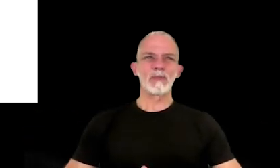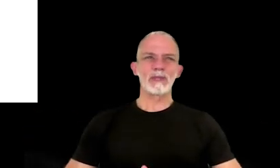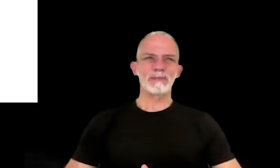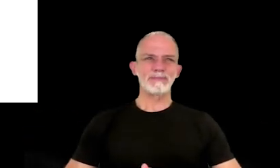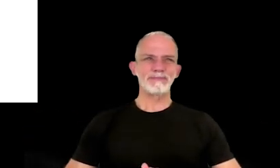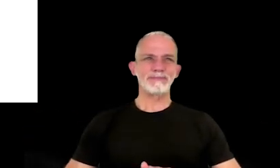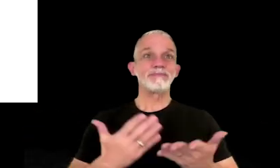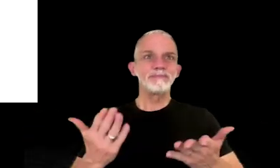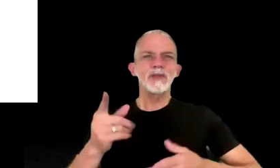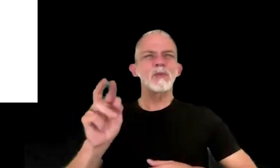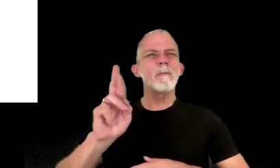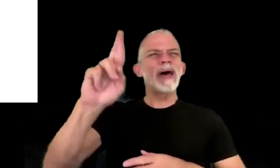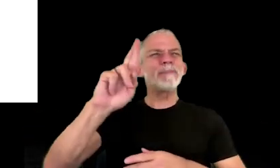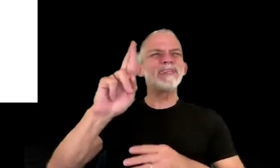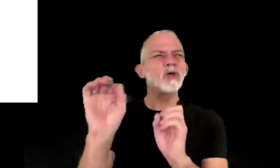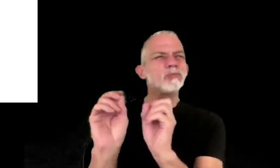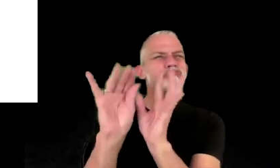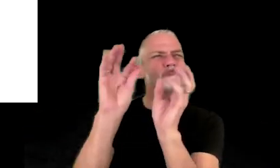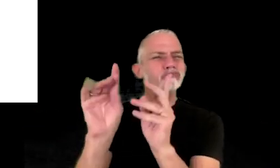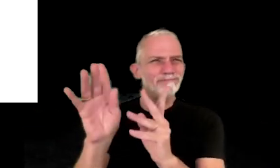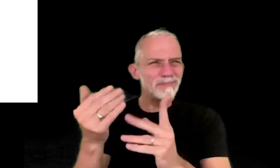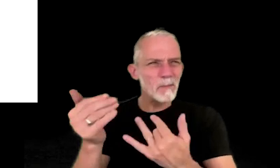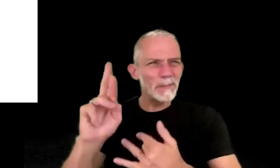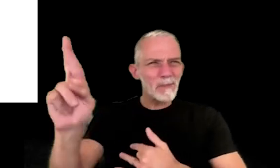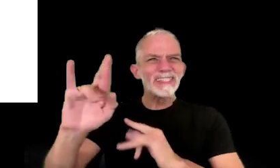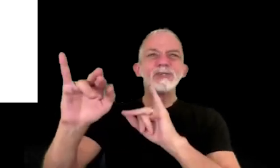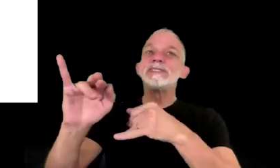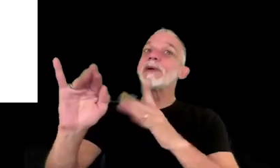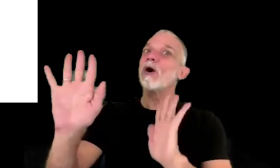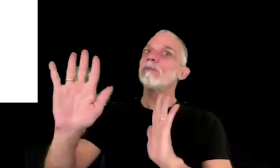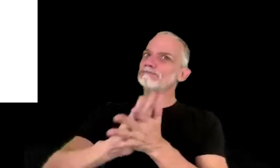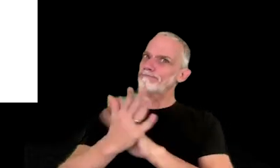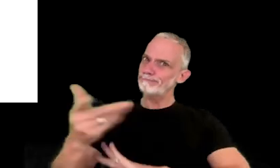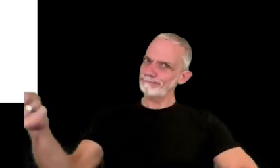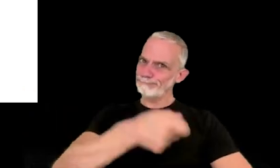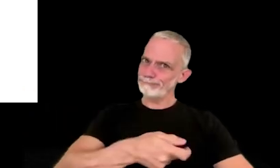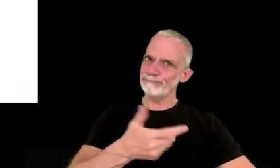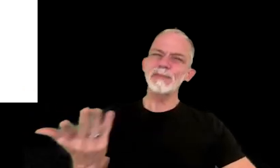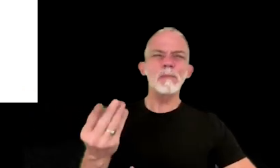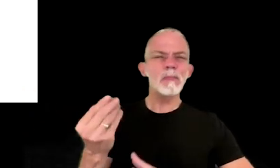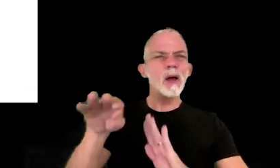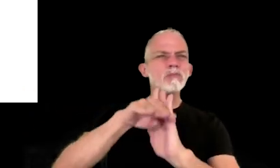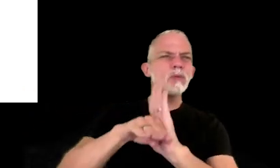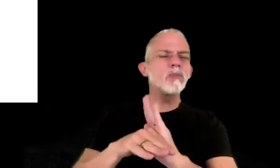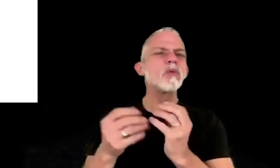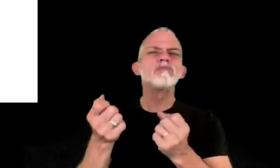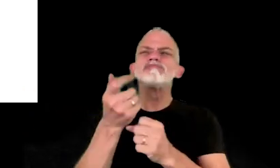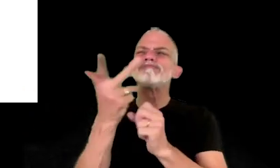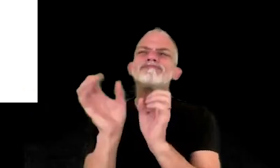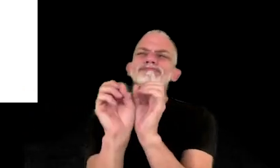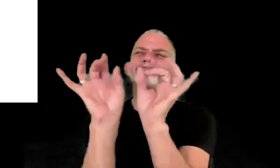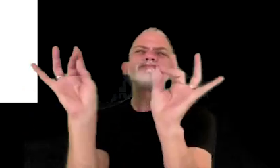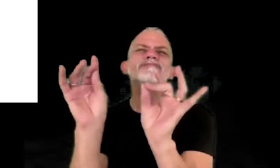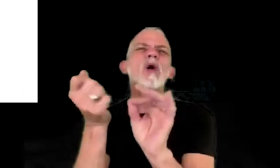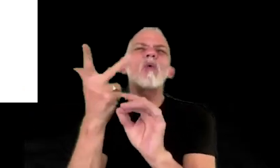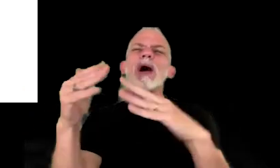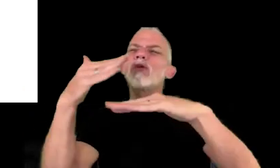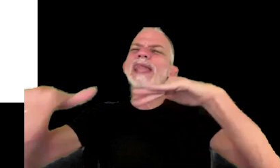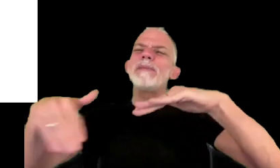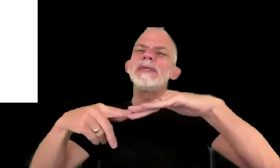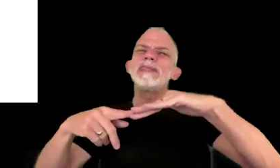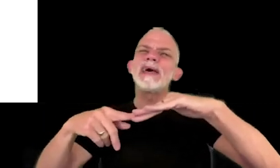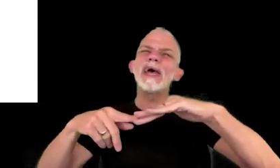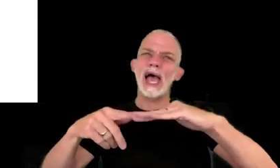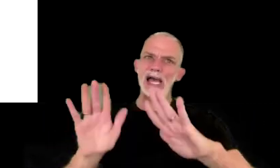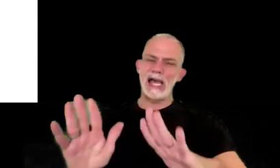Y estos permisos de emisión, como yo les dije, ¿no? Estos permisos lo que terminan haciendo es fijar la cantidad de contaminación. O sea que